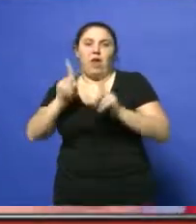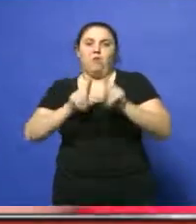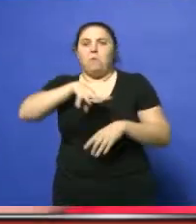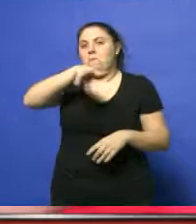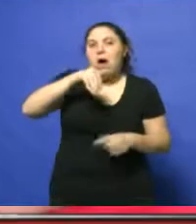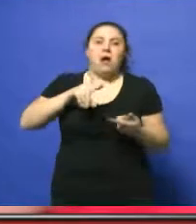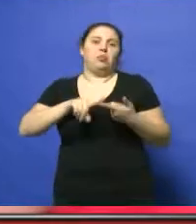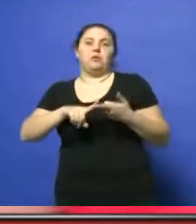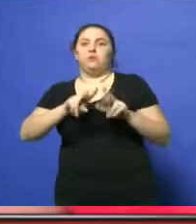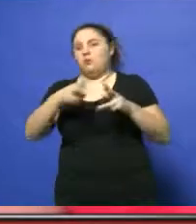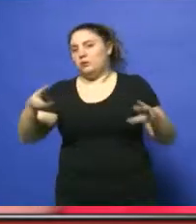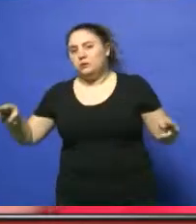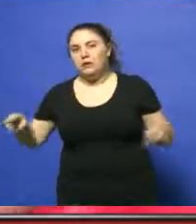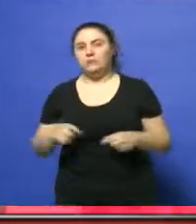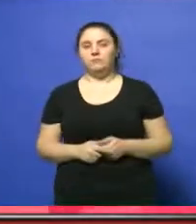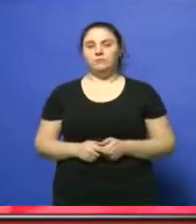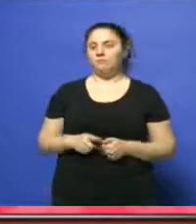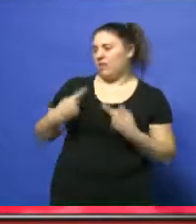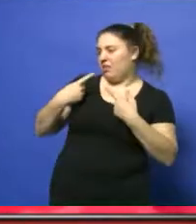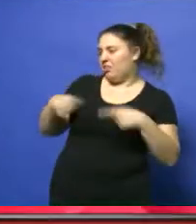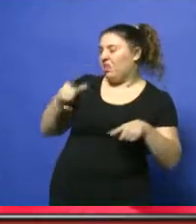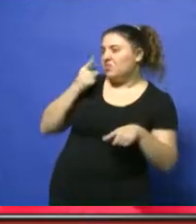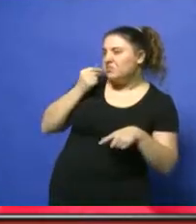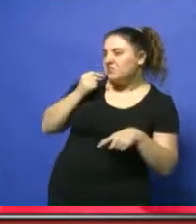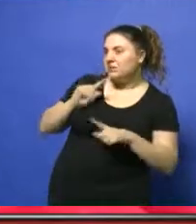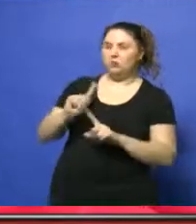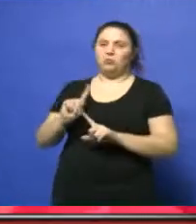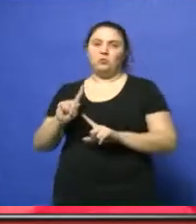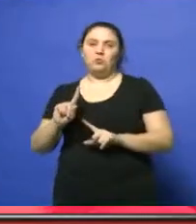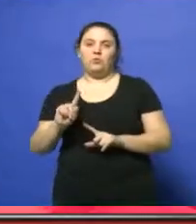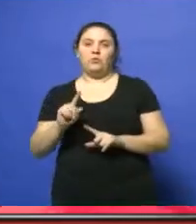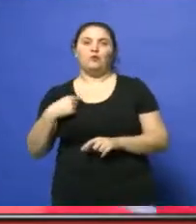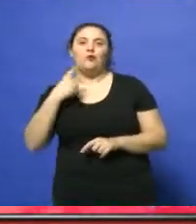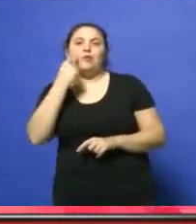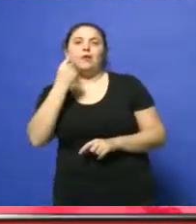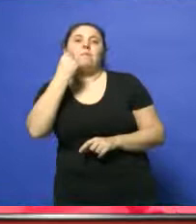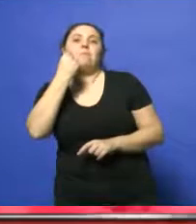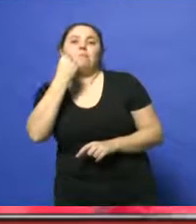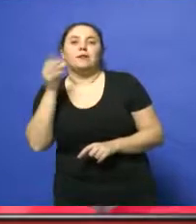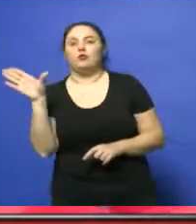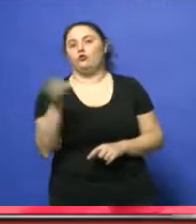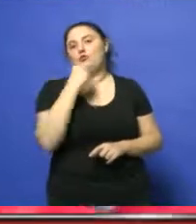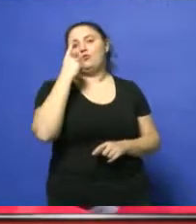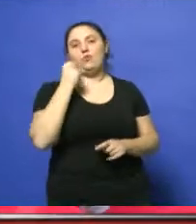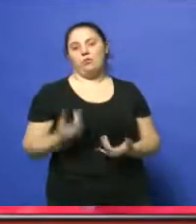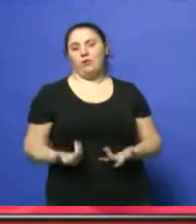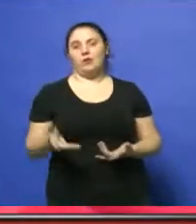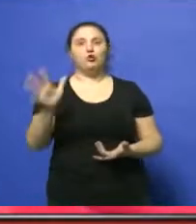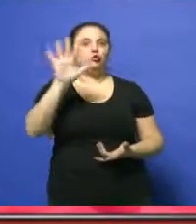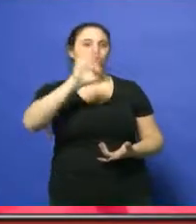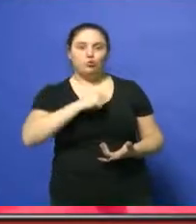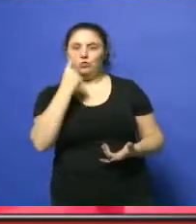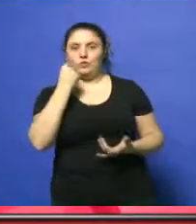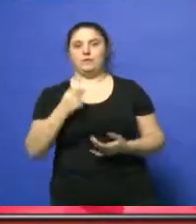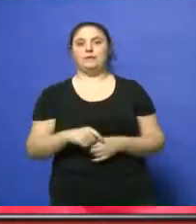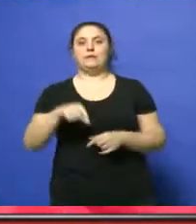el asado. ¿No es un día distinto? No, porque supongo que el Día del Padre es todos los días, no es un solo día. Por ahí lo que cambia es que